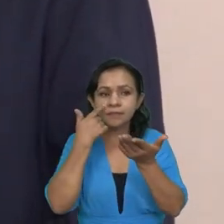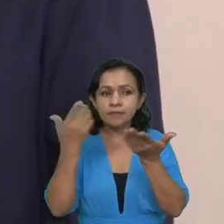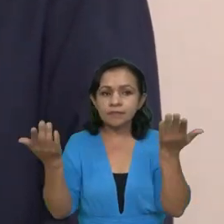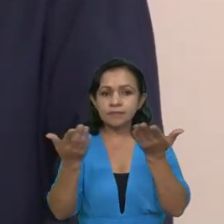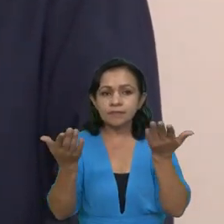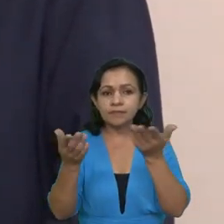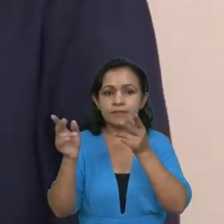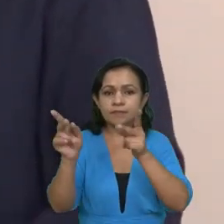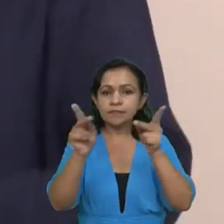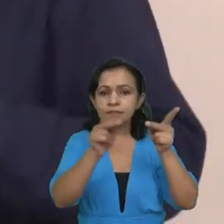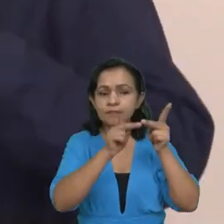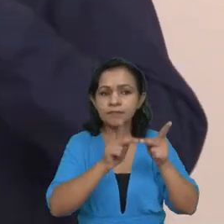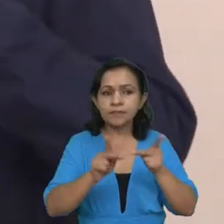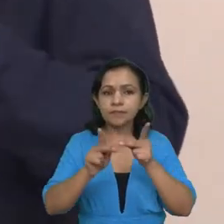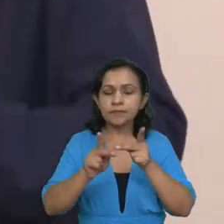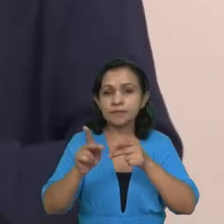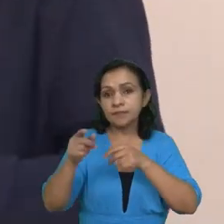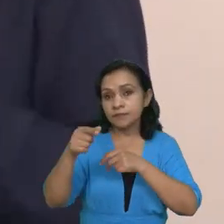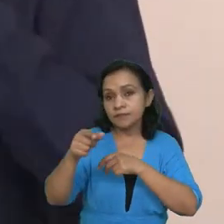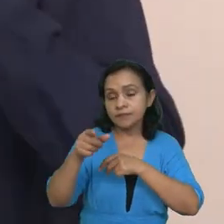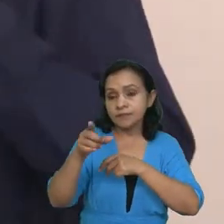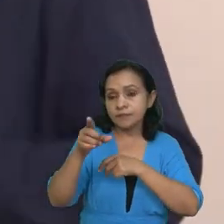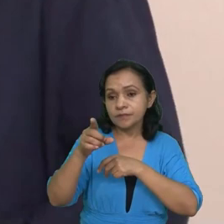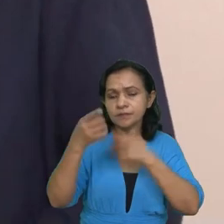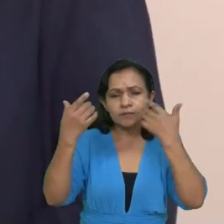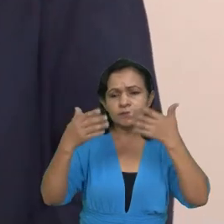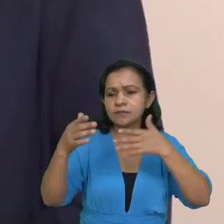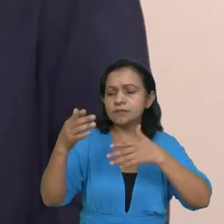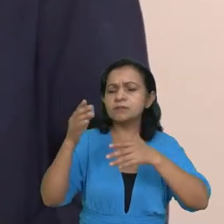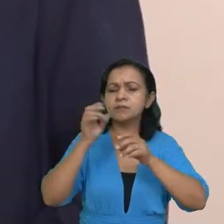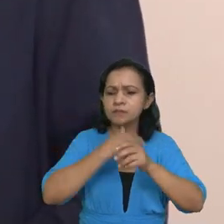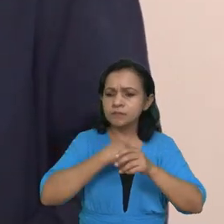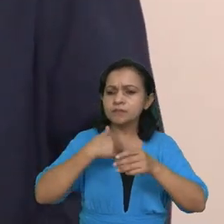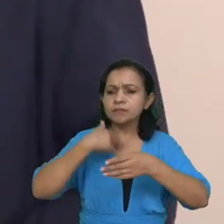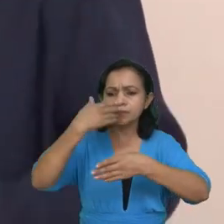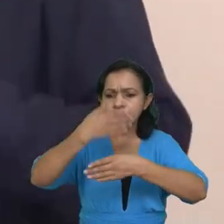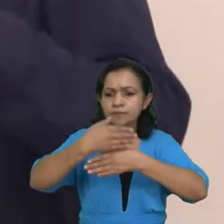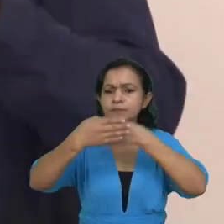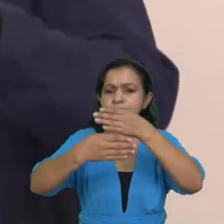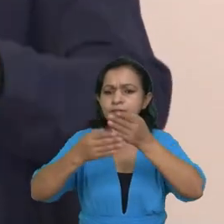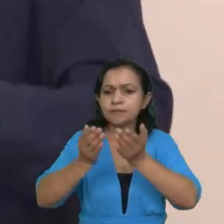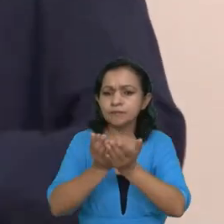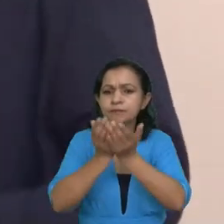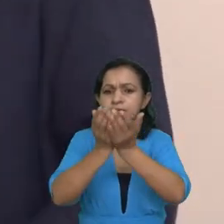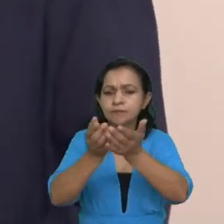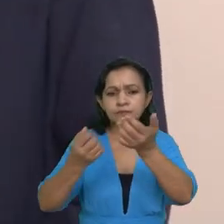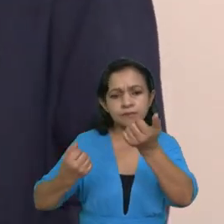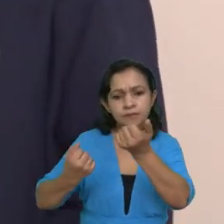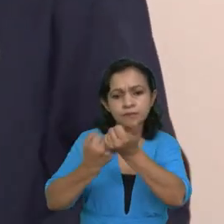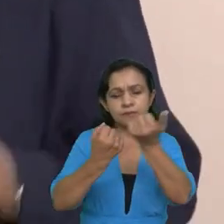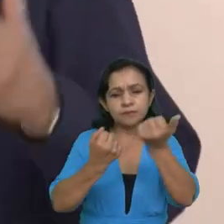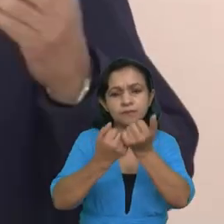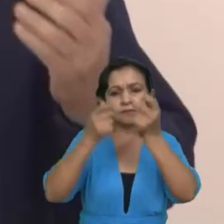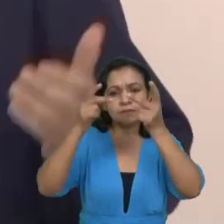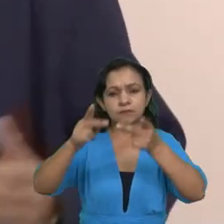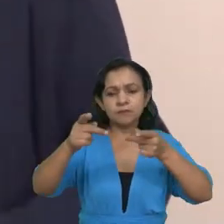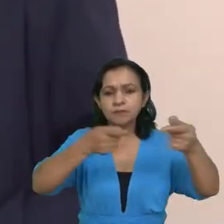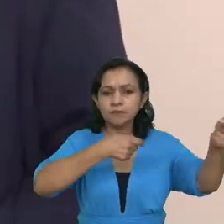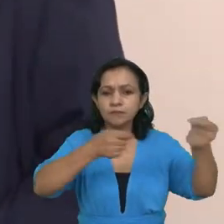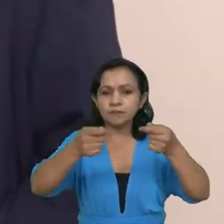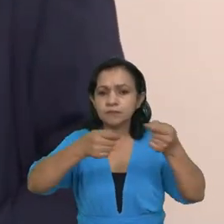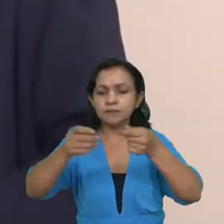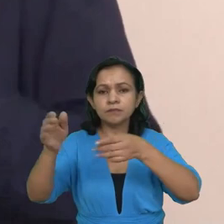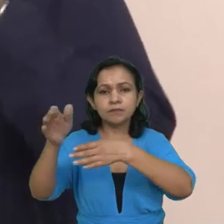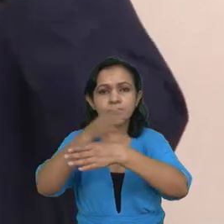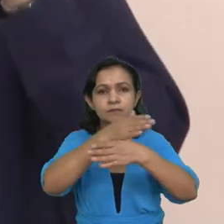compañero daniel decía de cualquier forma vamos a hacer ese puerto para apoyar a los importadores a los importadores